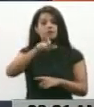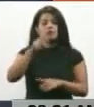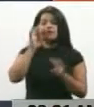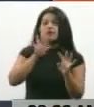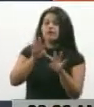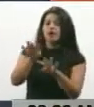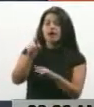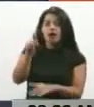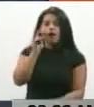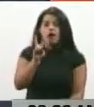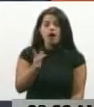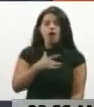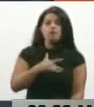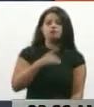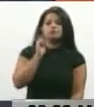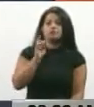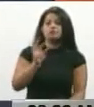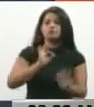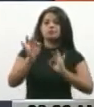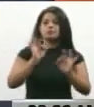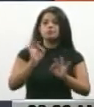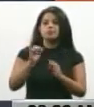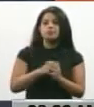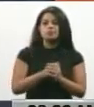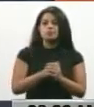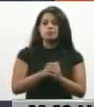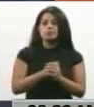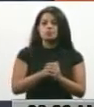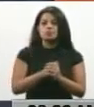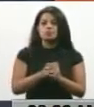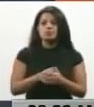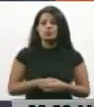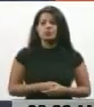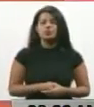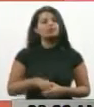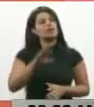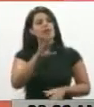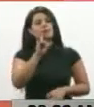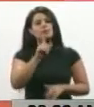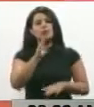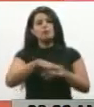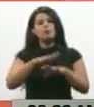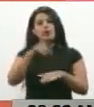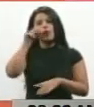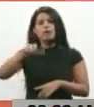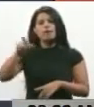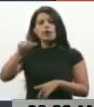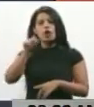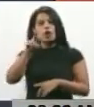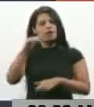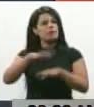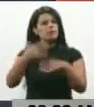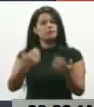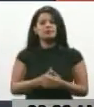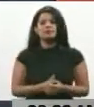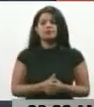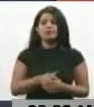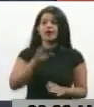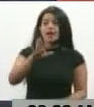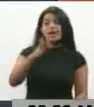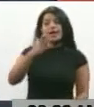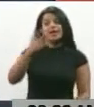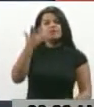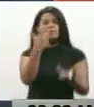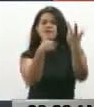cuando vea la puesta en escena de... De Lorca Muere de Amor. ¿Por qué contar la historia de Lorca? Porque yo tenía mucho, los flamencos